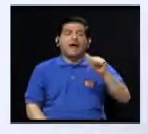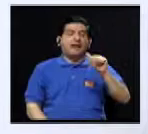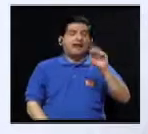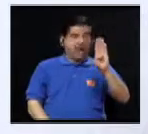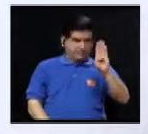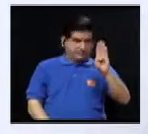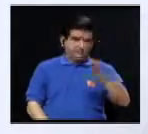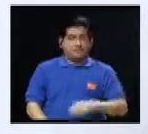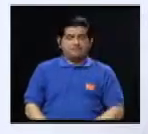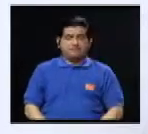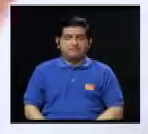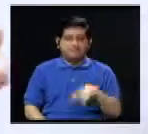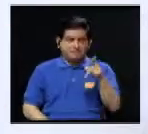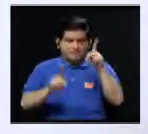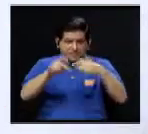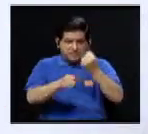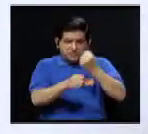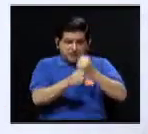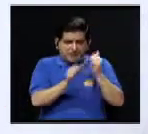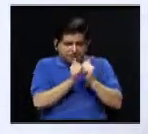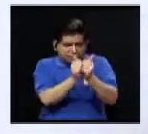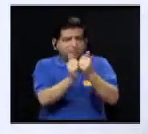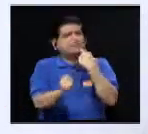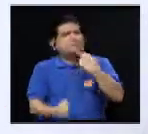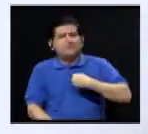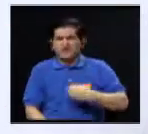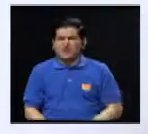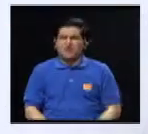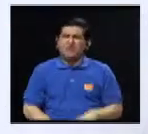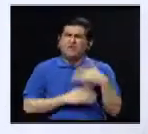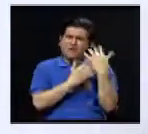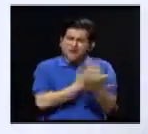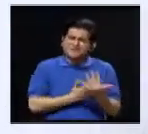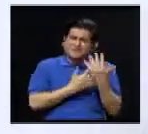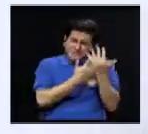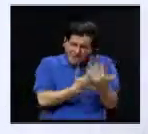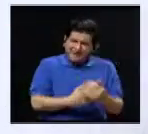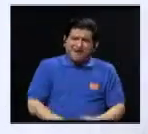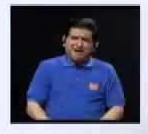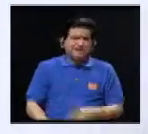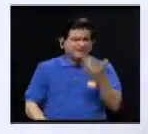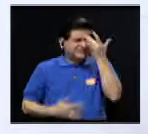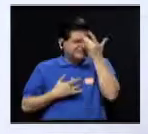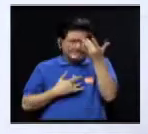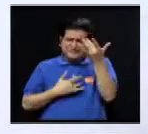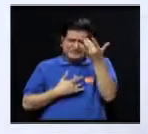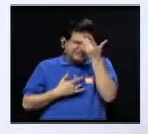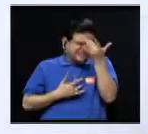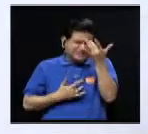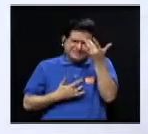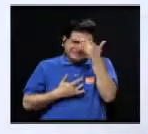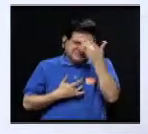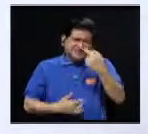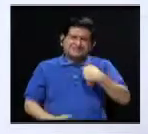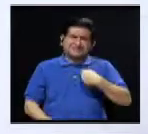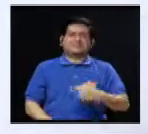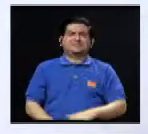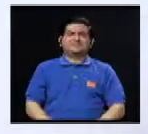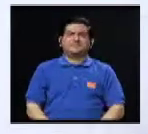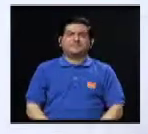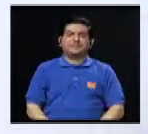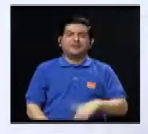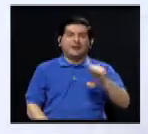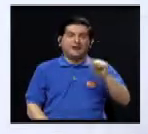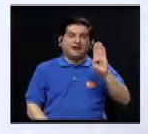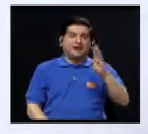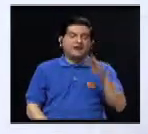Alejandra Bonilla, ¿verdad?, que es la que trabaja con ellas, me dijo que ¿por qué no esperaba? Ella estaba muy enferma, muy, muy enferma. Y